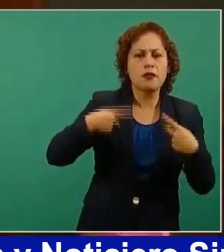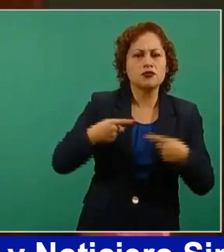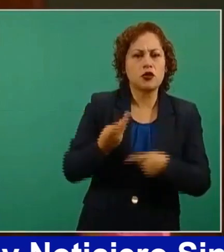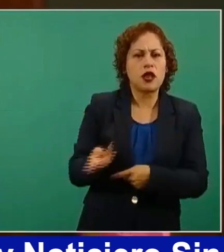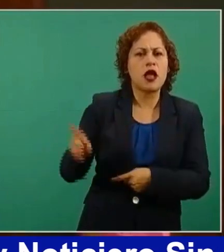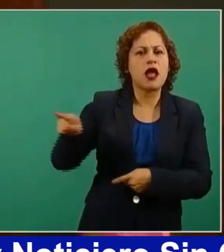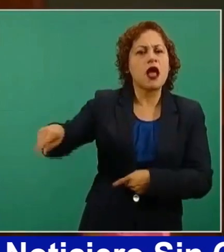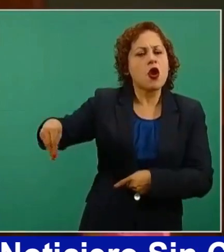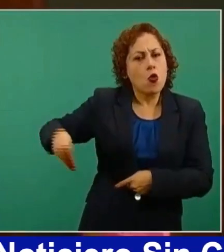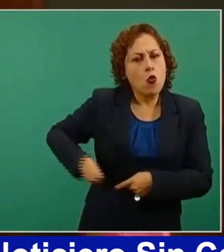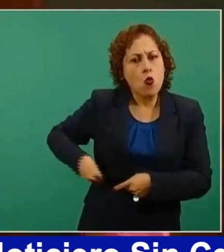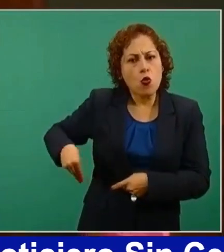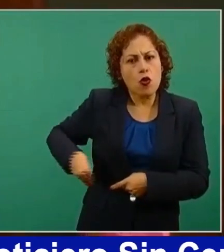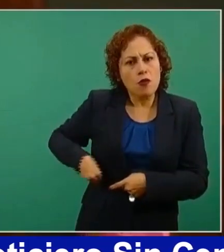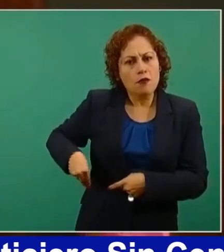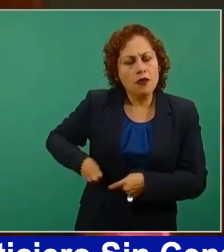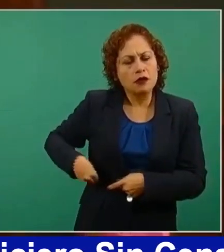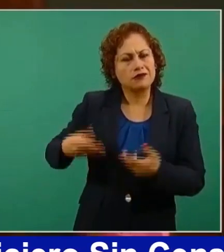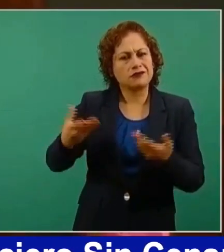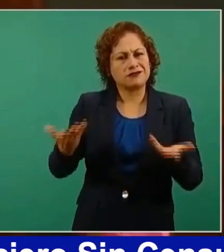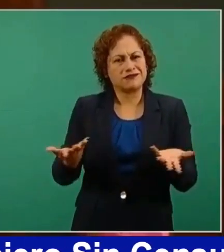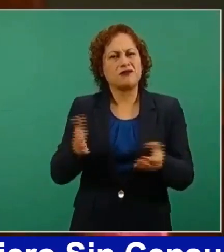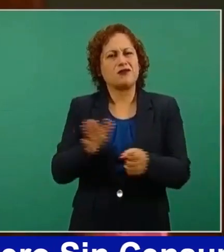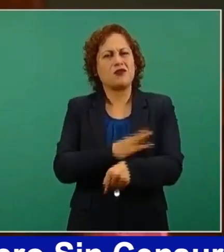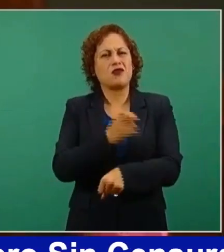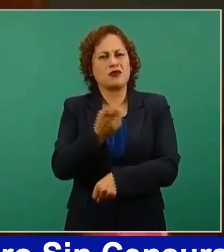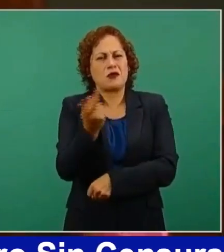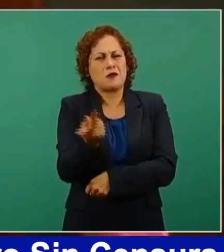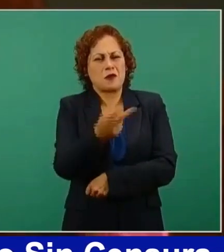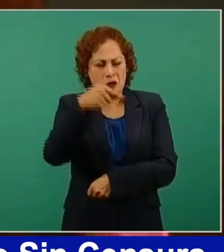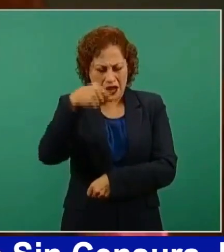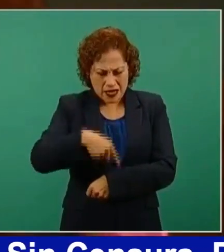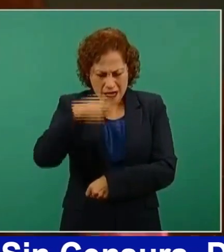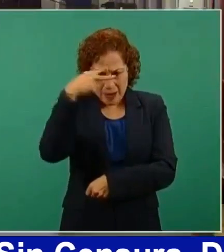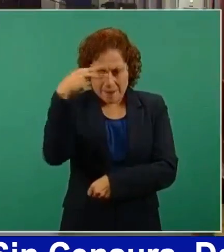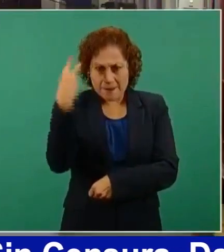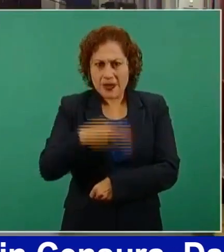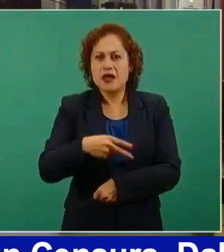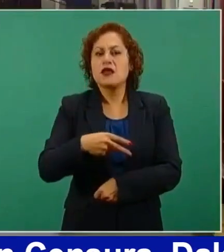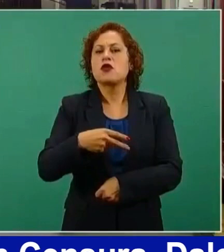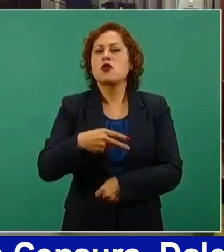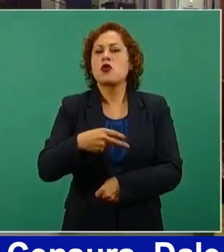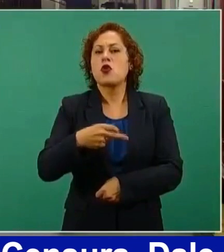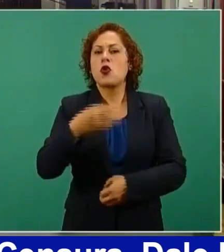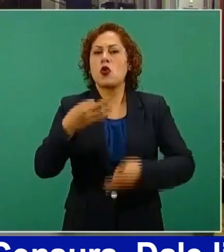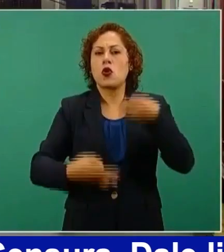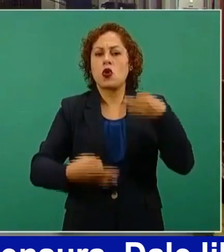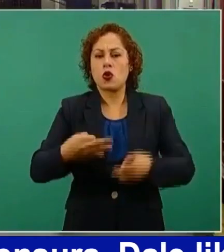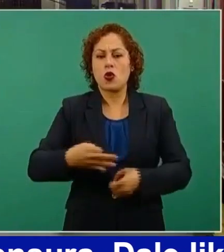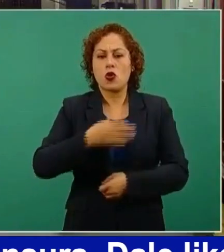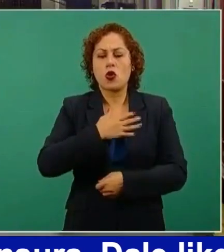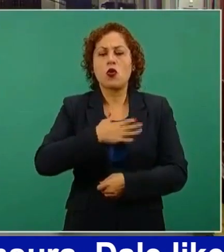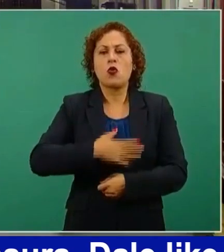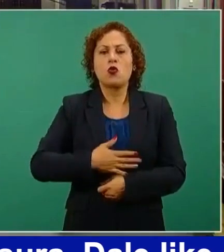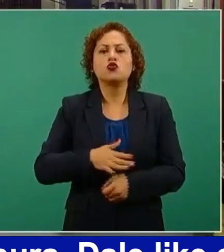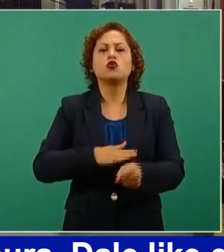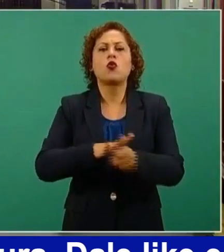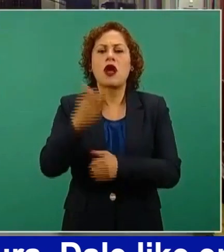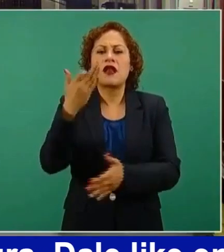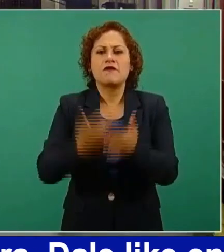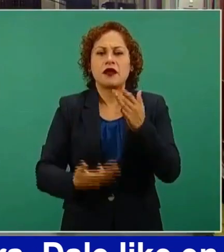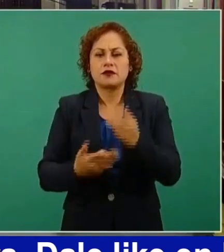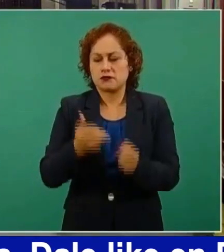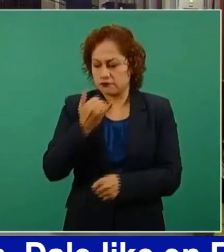la justicia mexicana con respecto a la justicia gala? Perdón, Carmen, pero no se vale estar interrumpiendo.